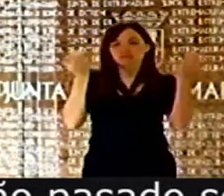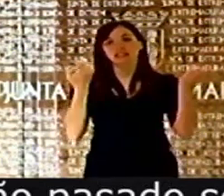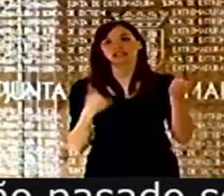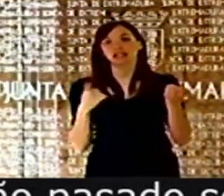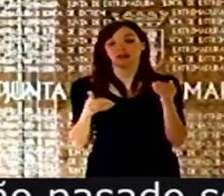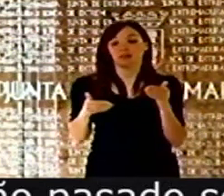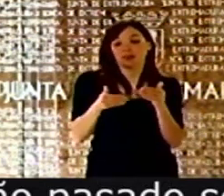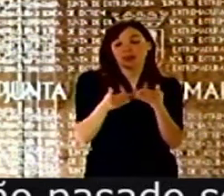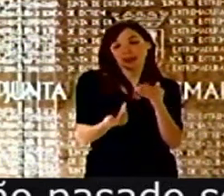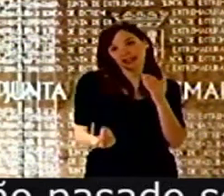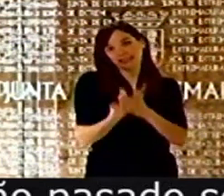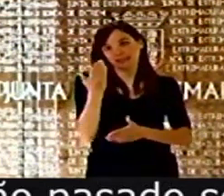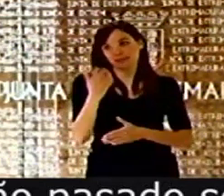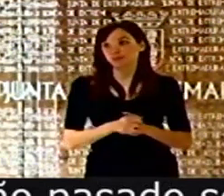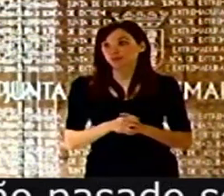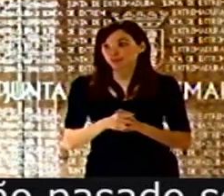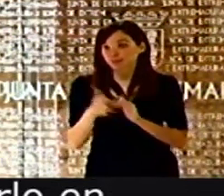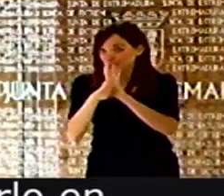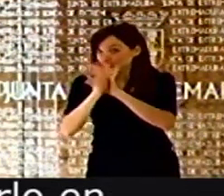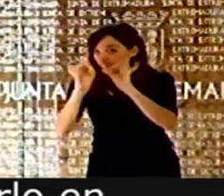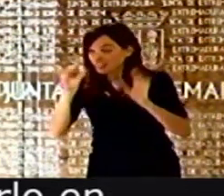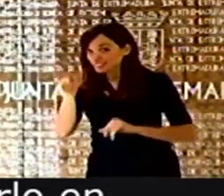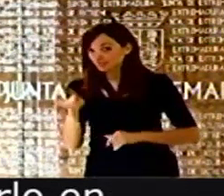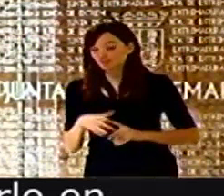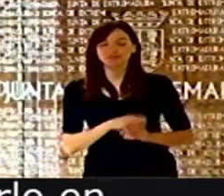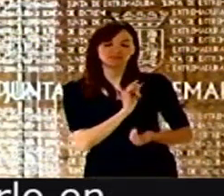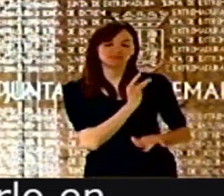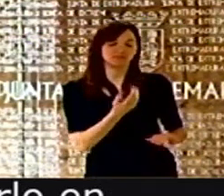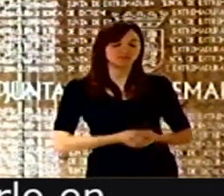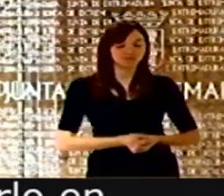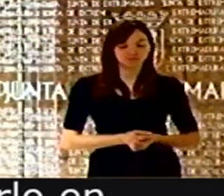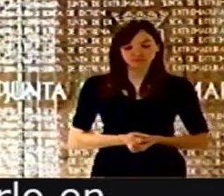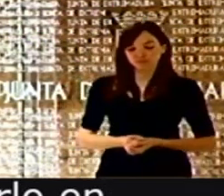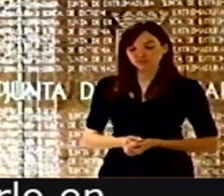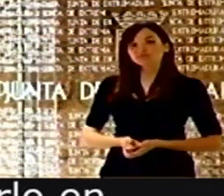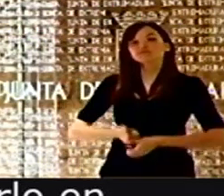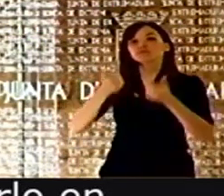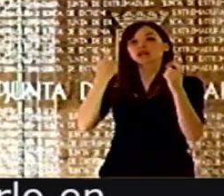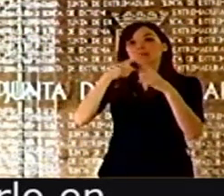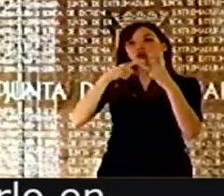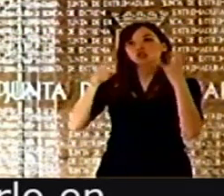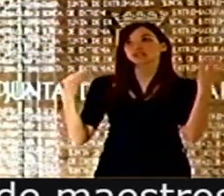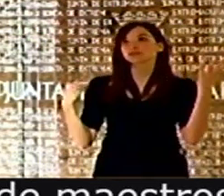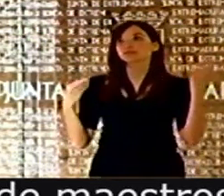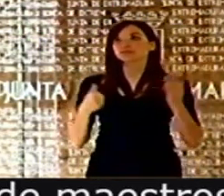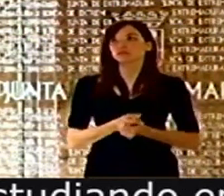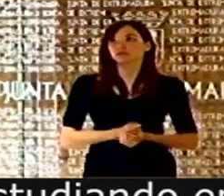estos últimos días. No sé si le aclaré su duda. ¿Más cocinas que tengáis por ahí?